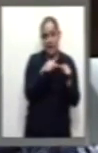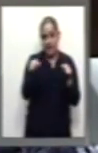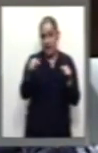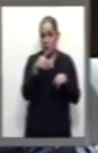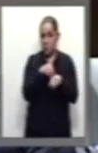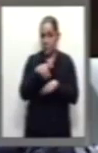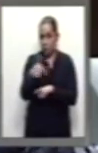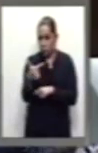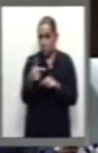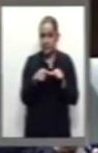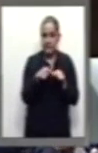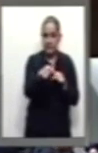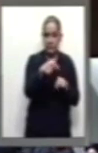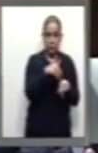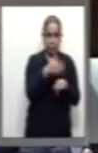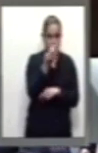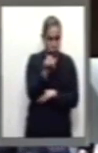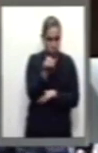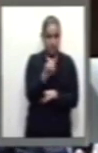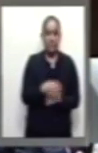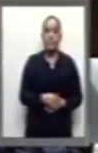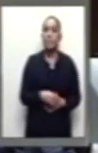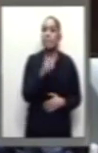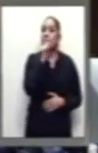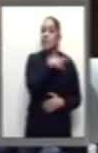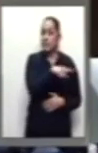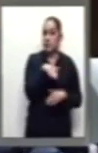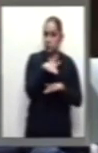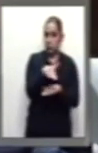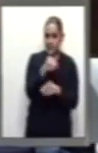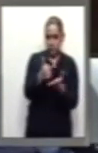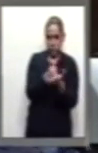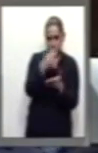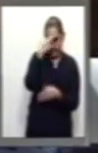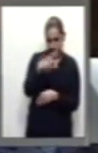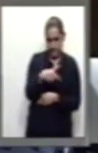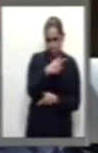9. Y por último, fuera ya del presupuesto de la Ciudad de México,